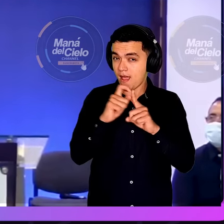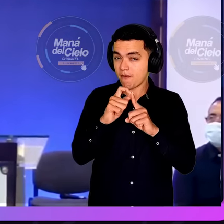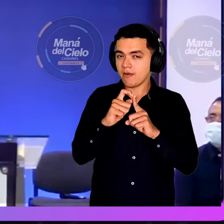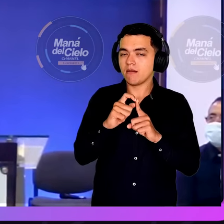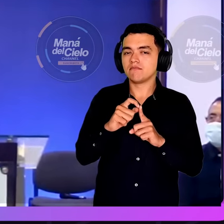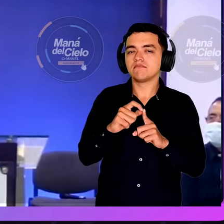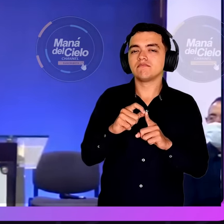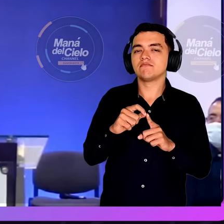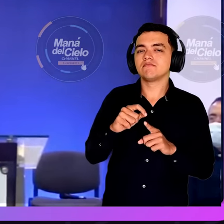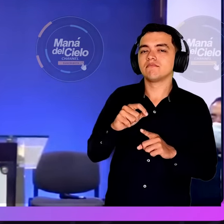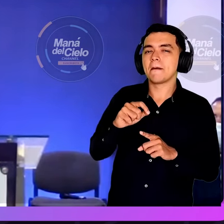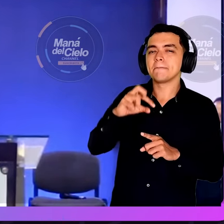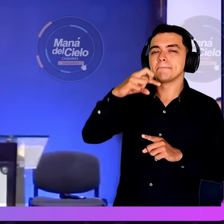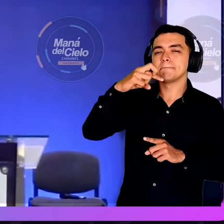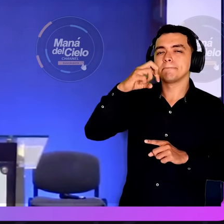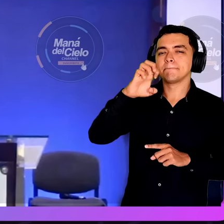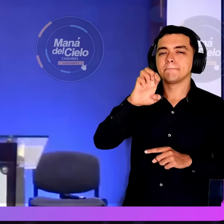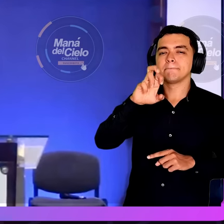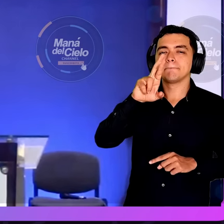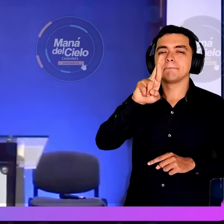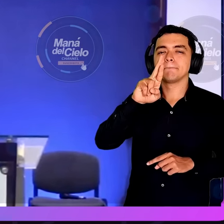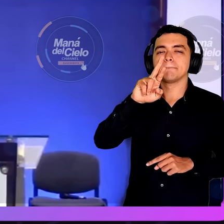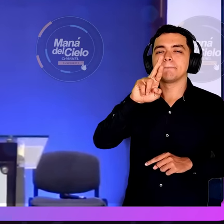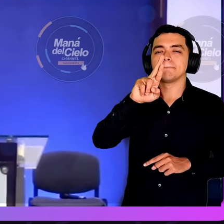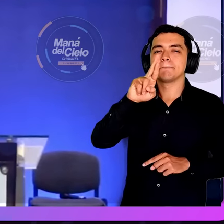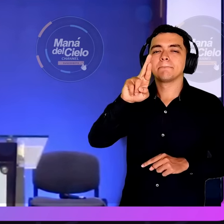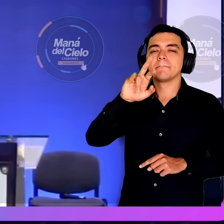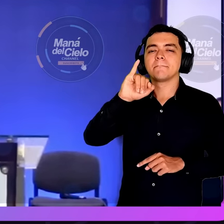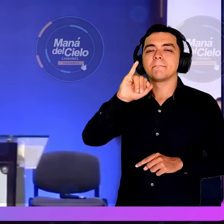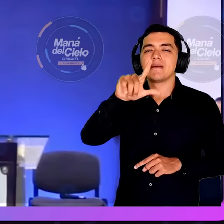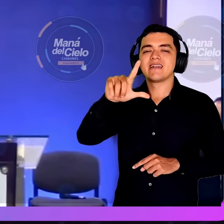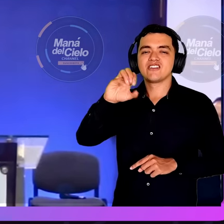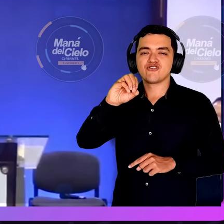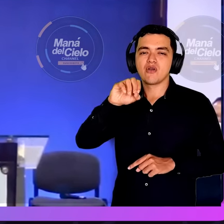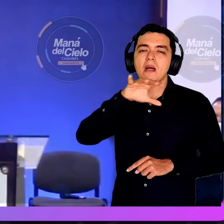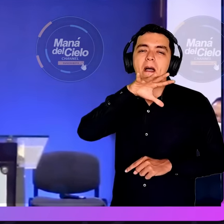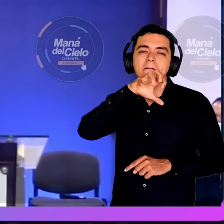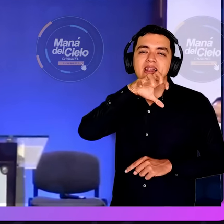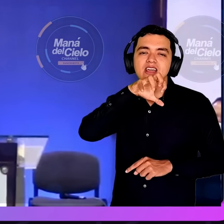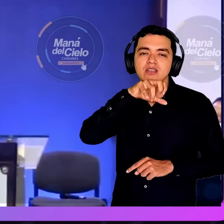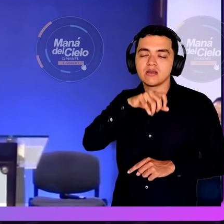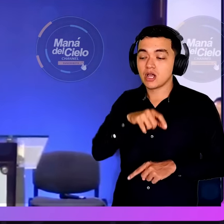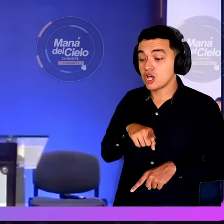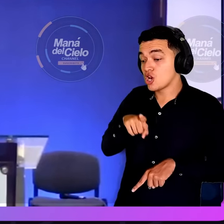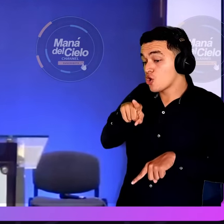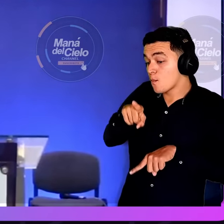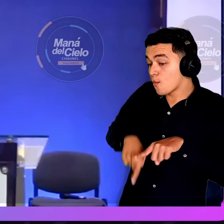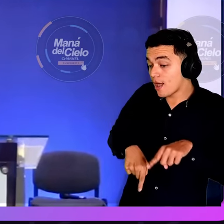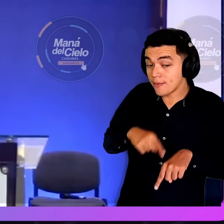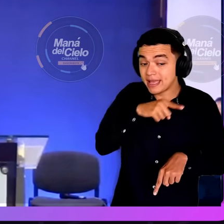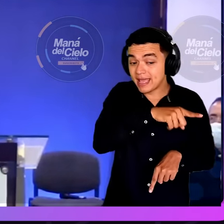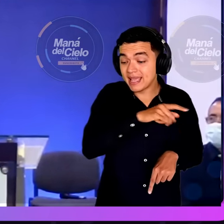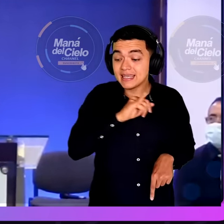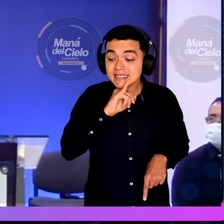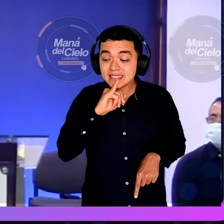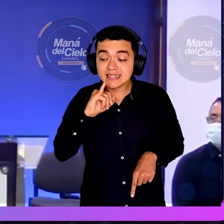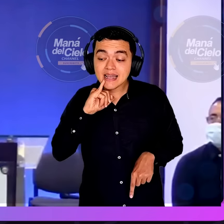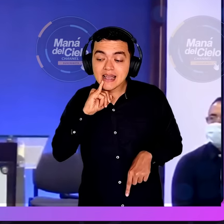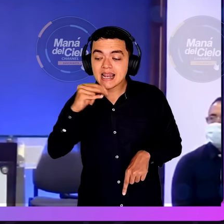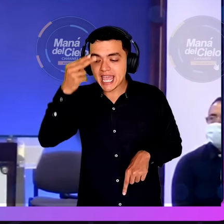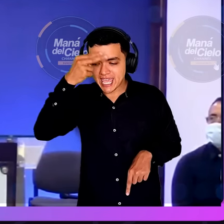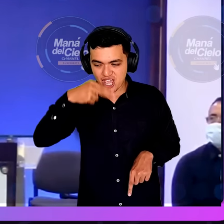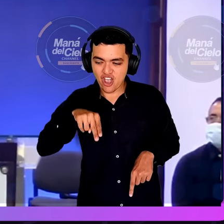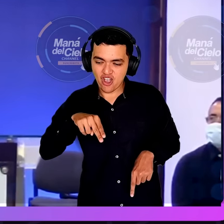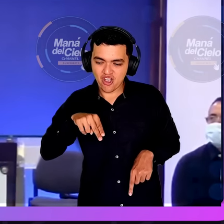esta ley, así que yo no te puedo hacer el milagro. Y usó una palabra para ver si esta mujer o seguía o se